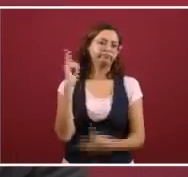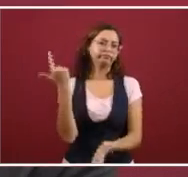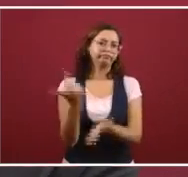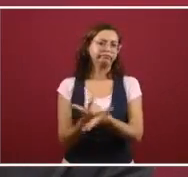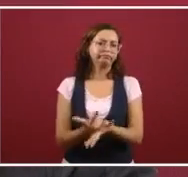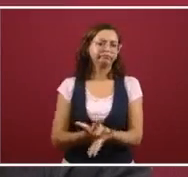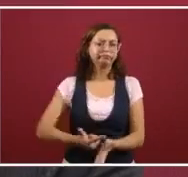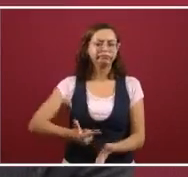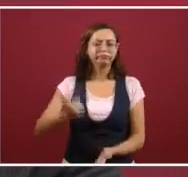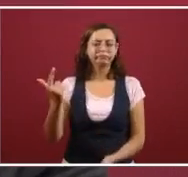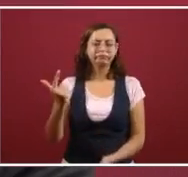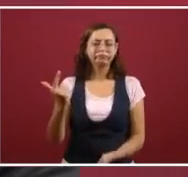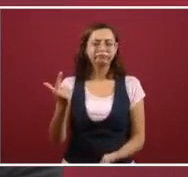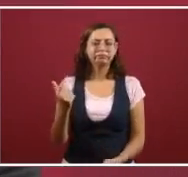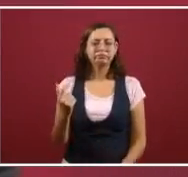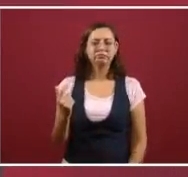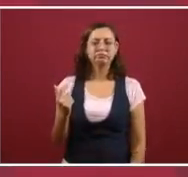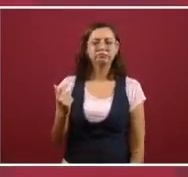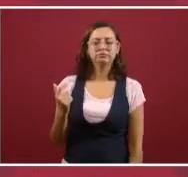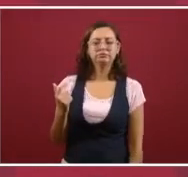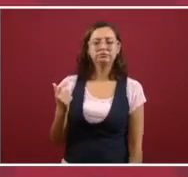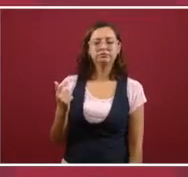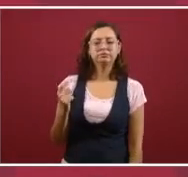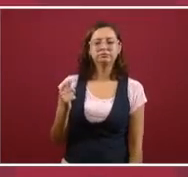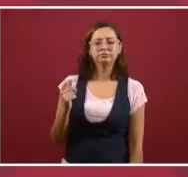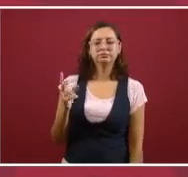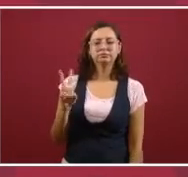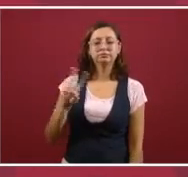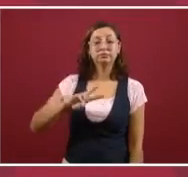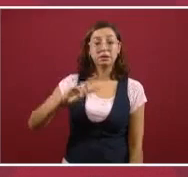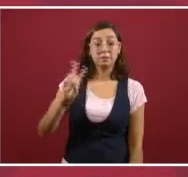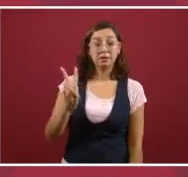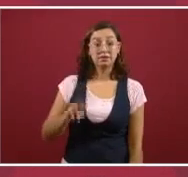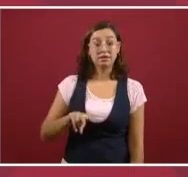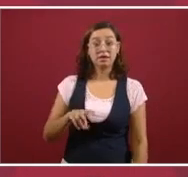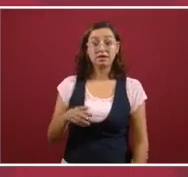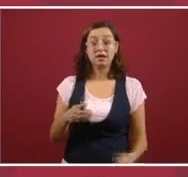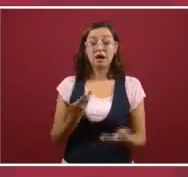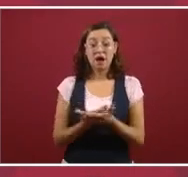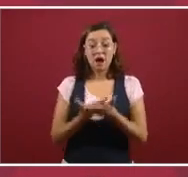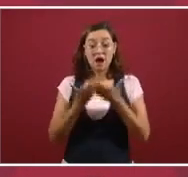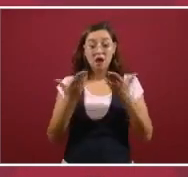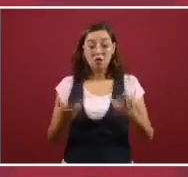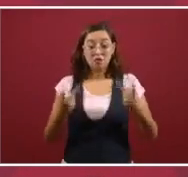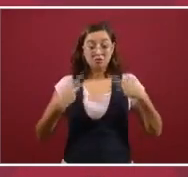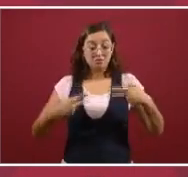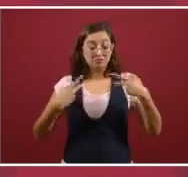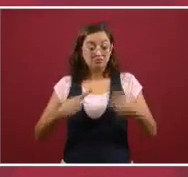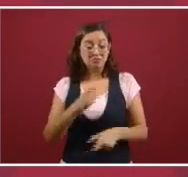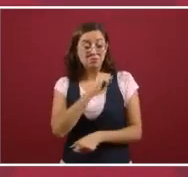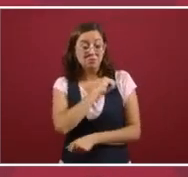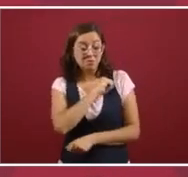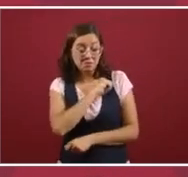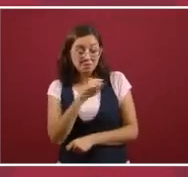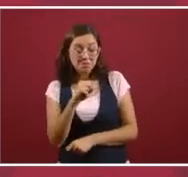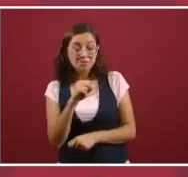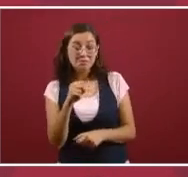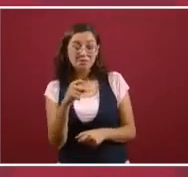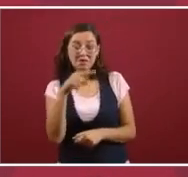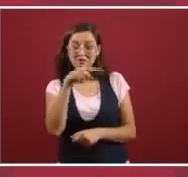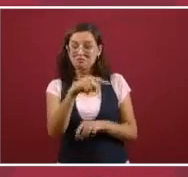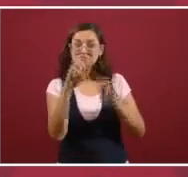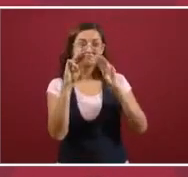así que estos crímenes están vinculados a